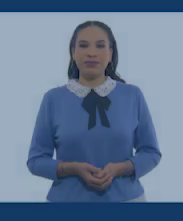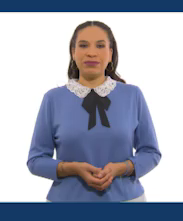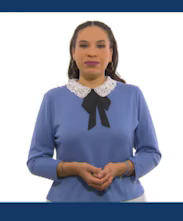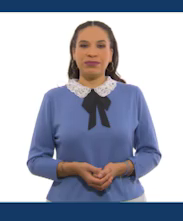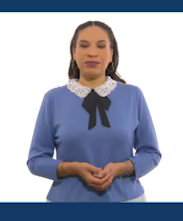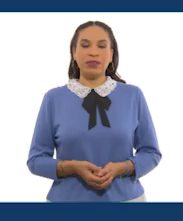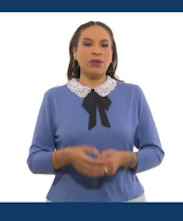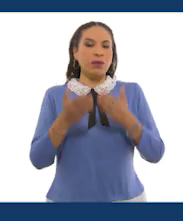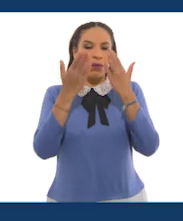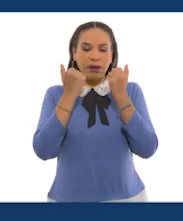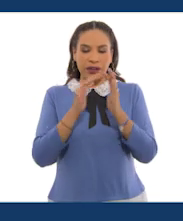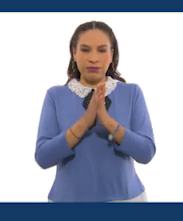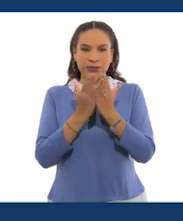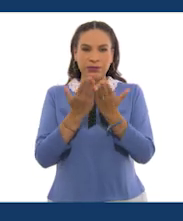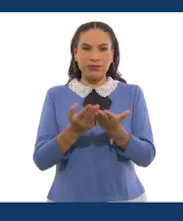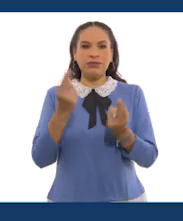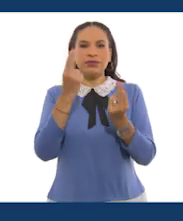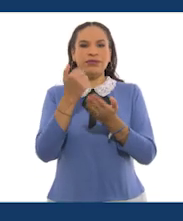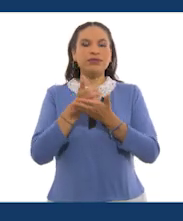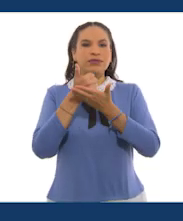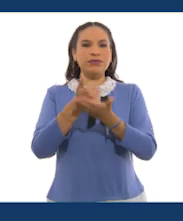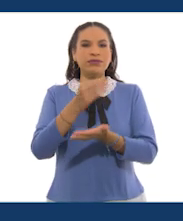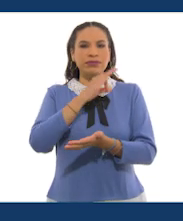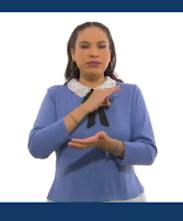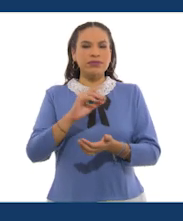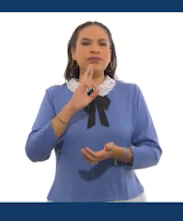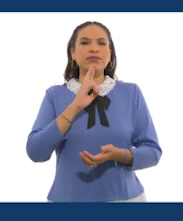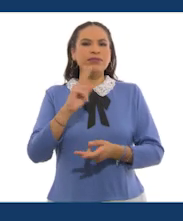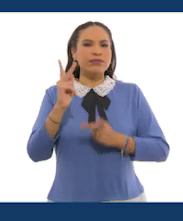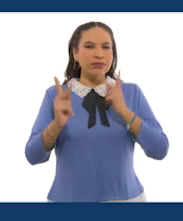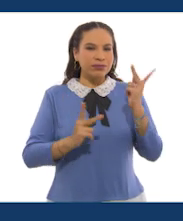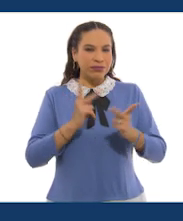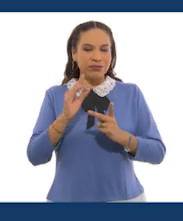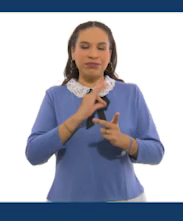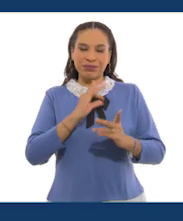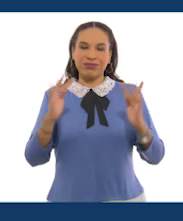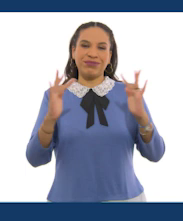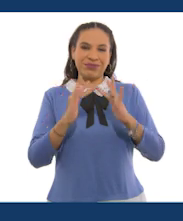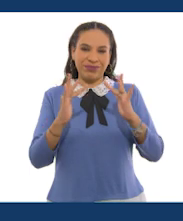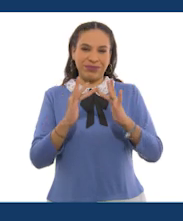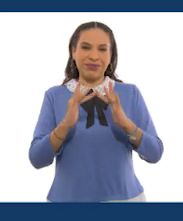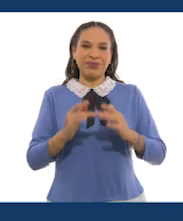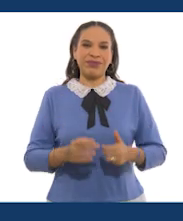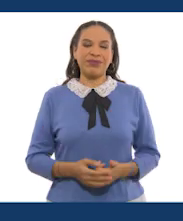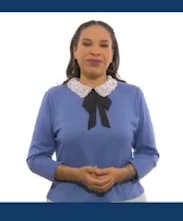Si no tienes el libro de texto o necesitas ayuda para responder las preguntas, contáctanos.